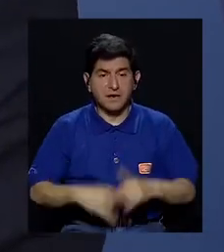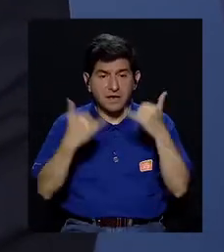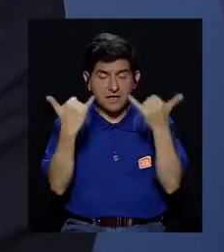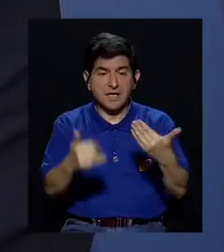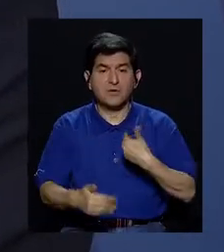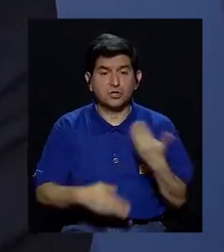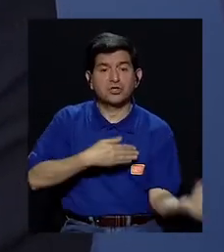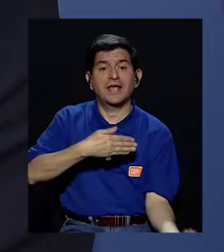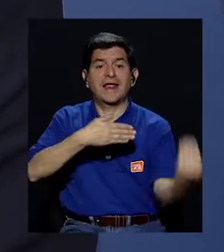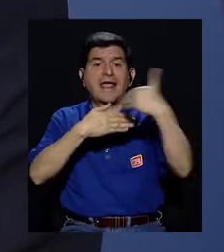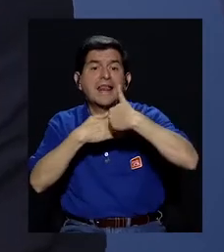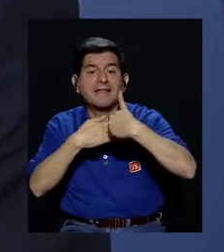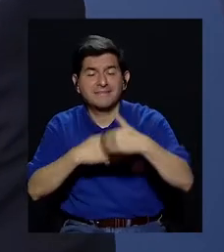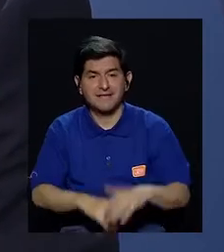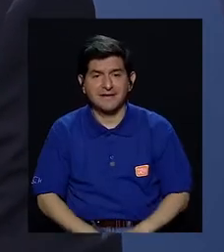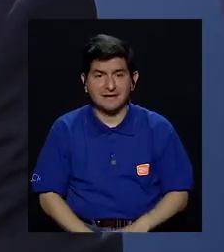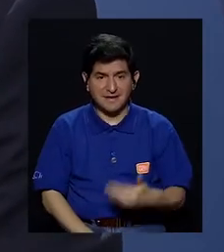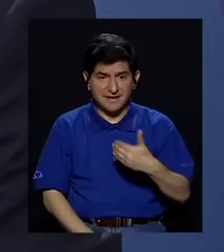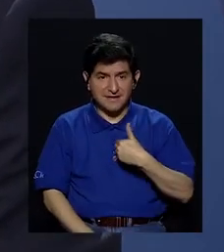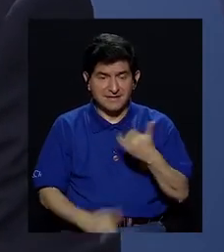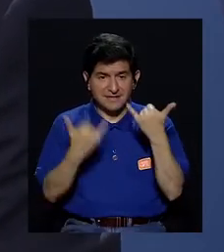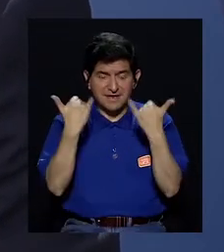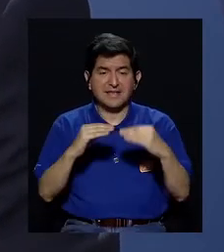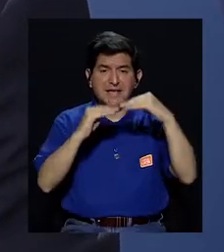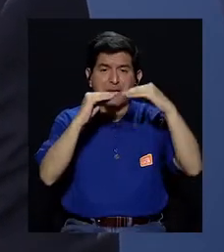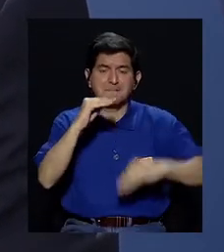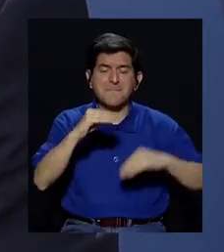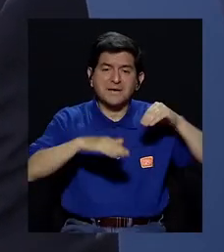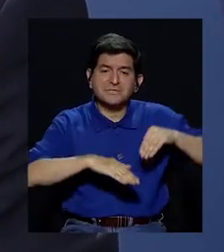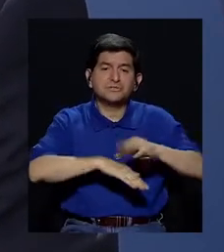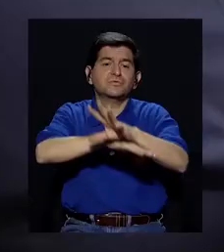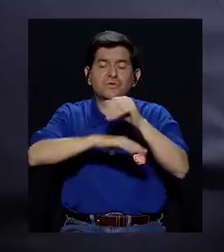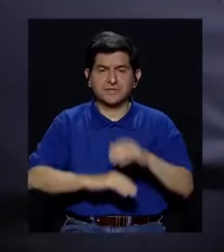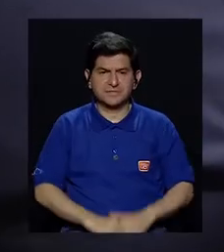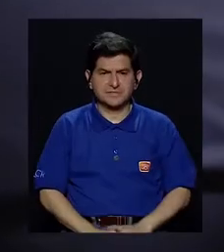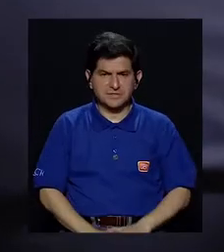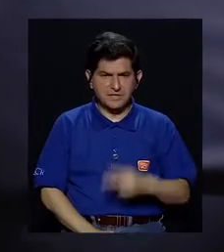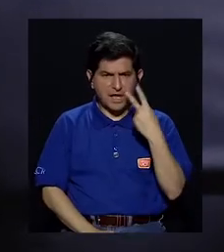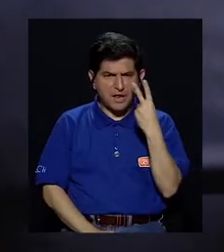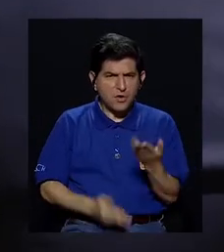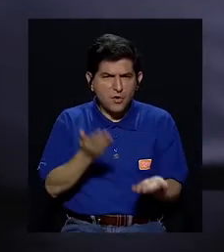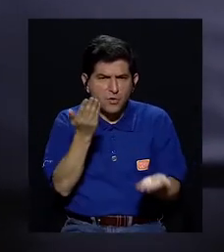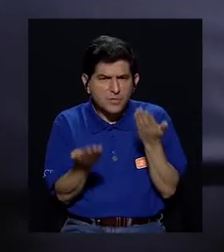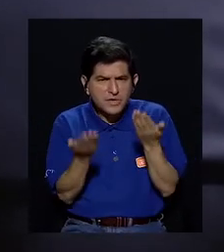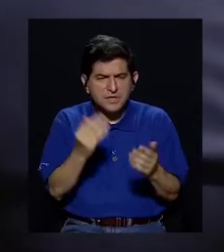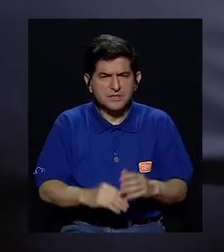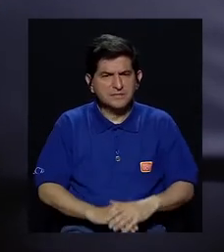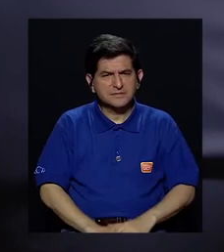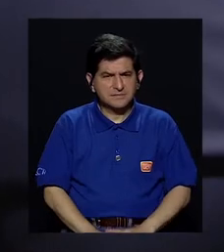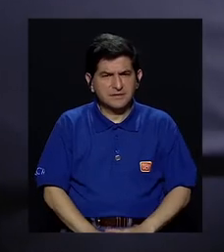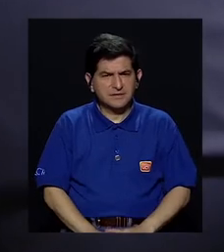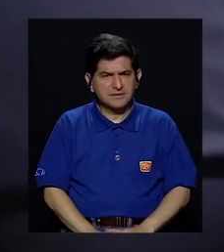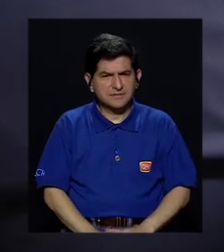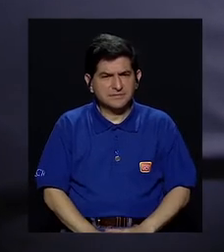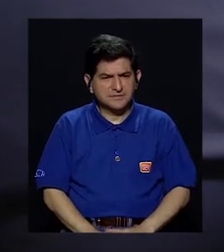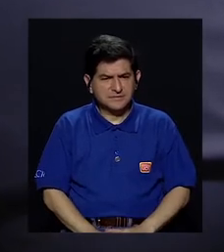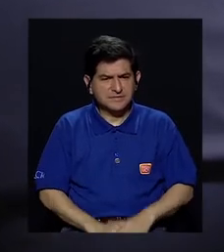cuando recibe el ataque ya eso tiene menos alcance aunque lo vi mucho más